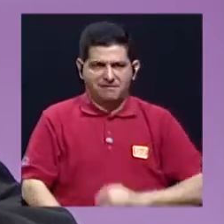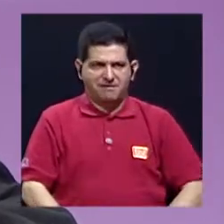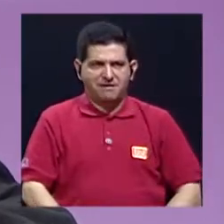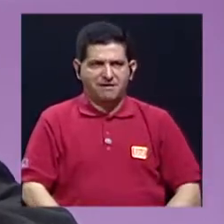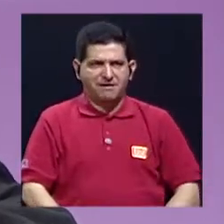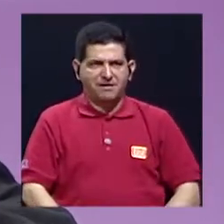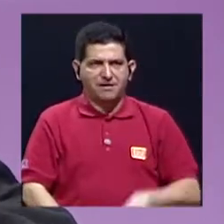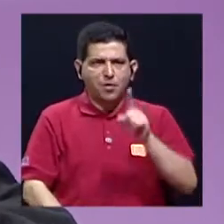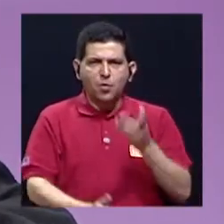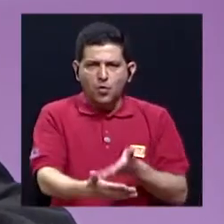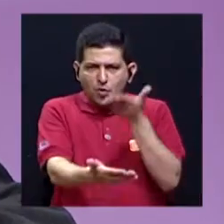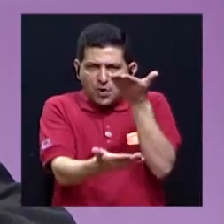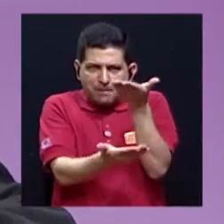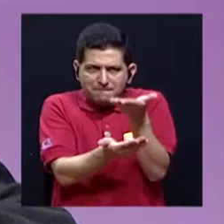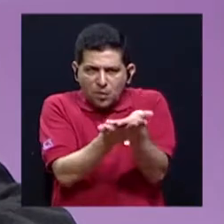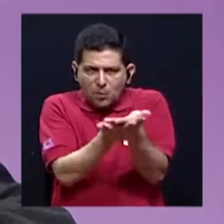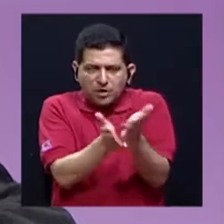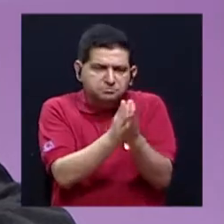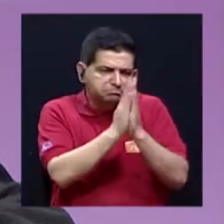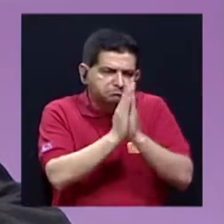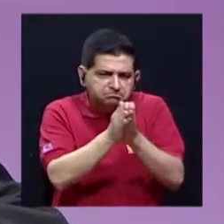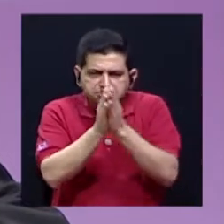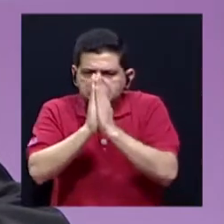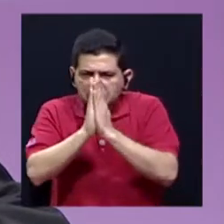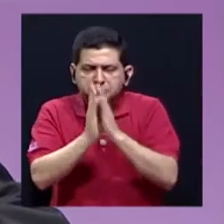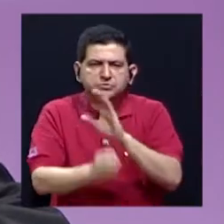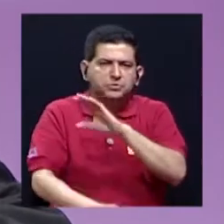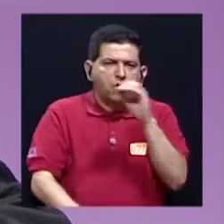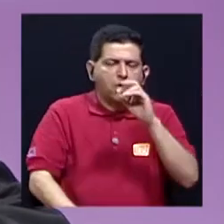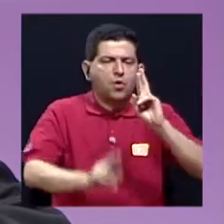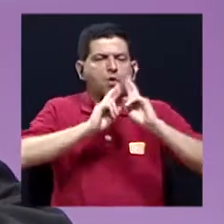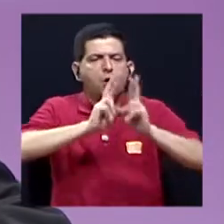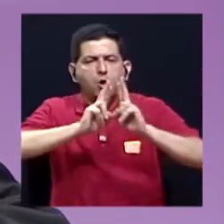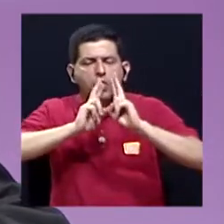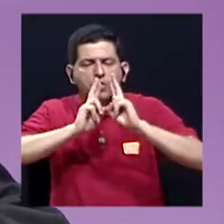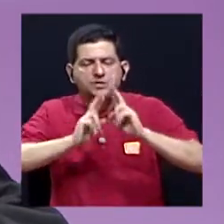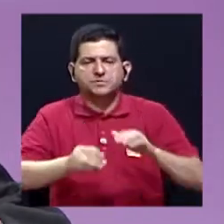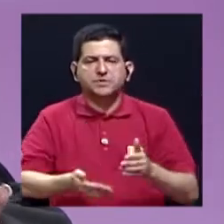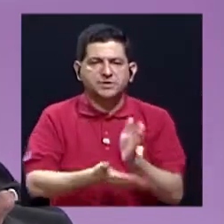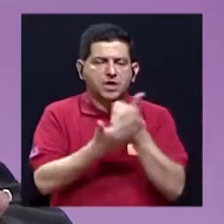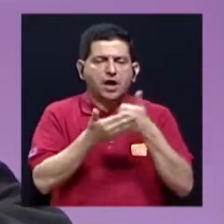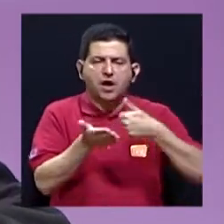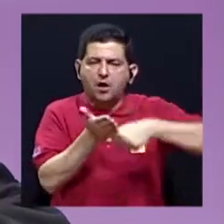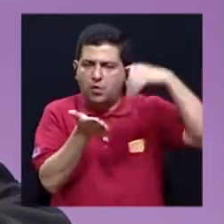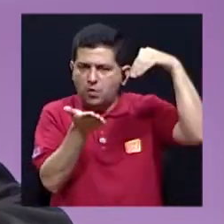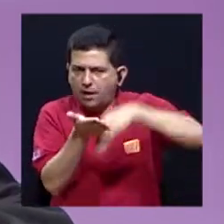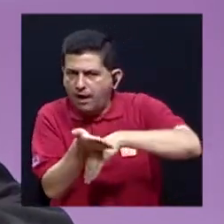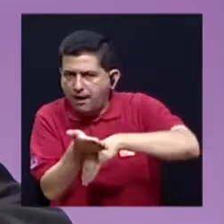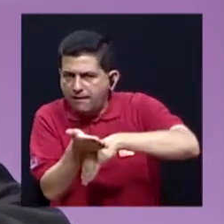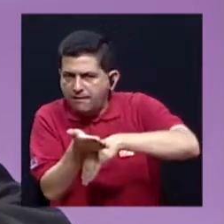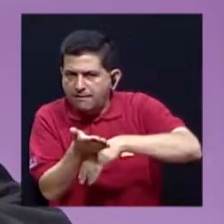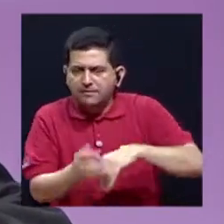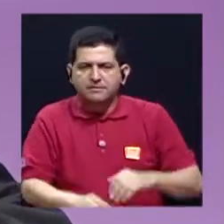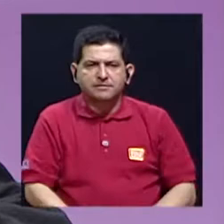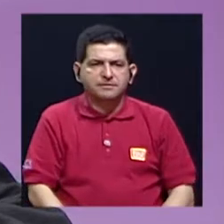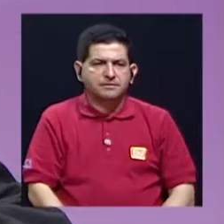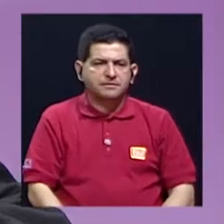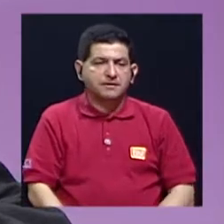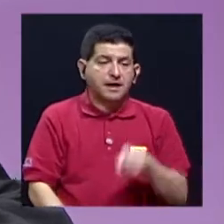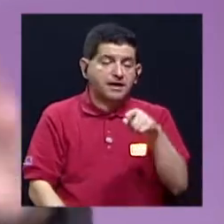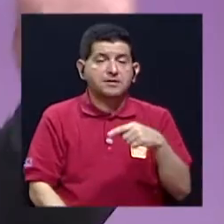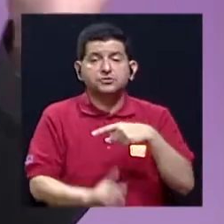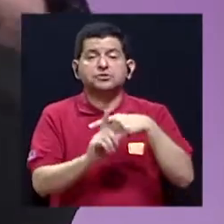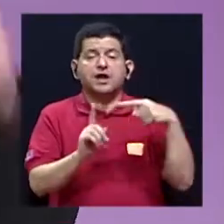o haciendo una propuesta de alguna moción o de alguna respuesta, alguna solicitud de correspondencia y demás, y está, va a usted